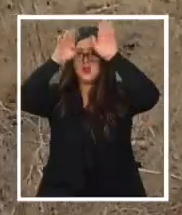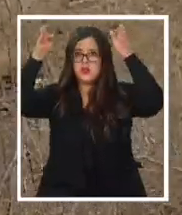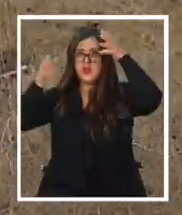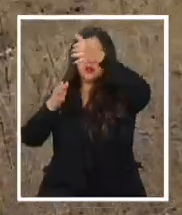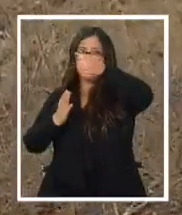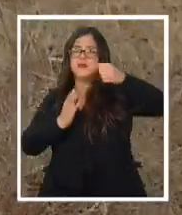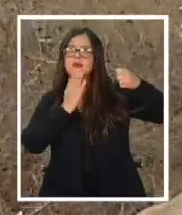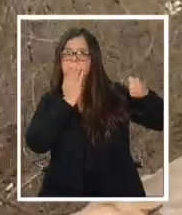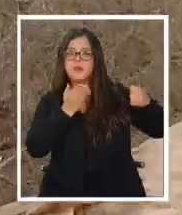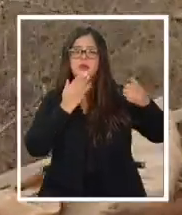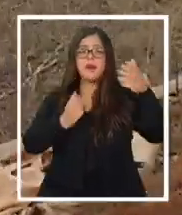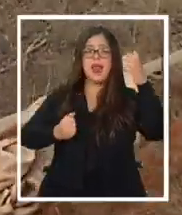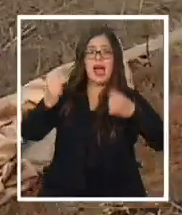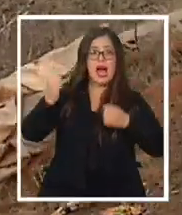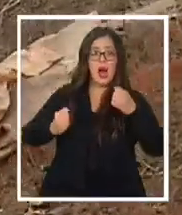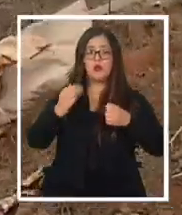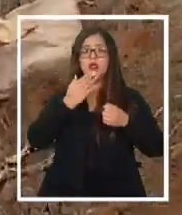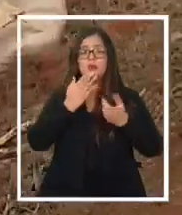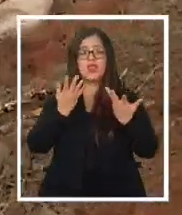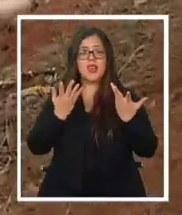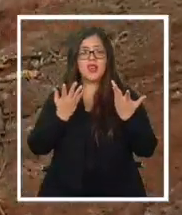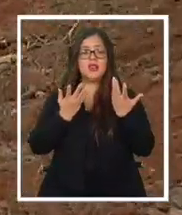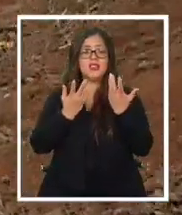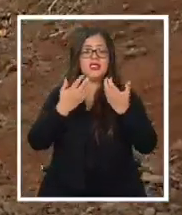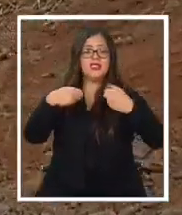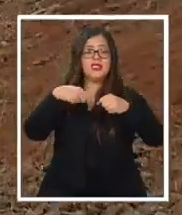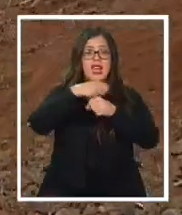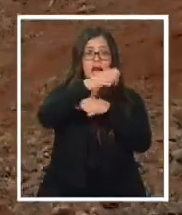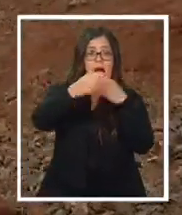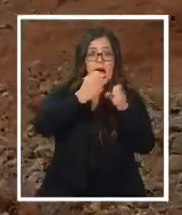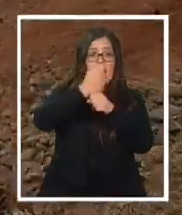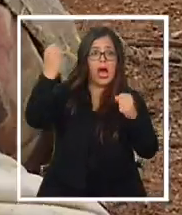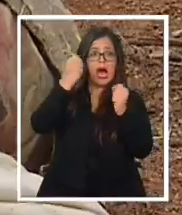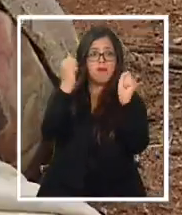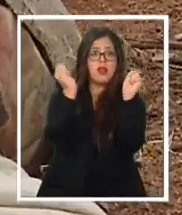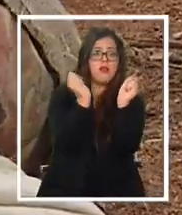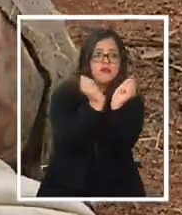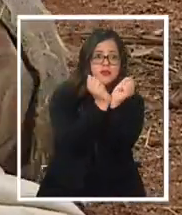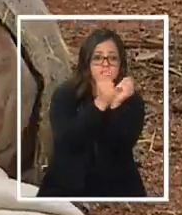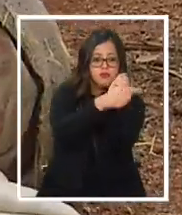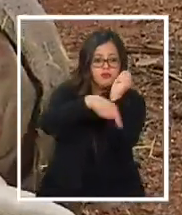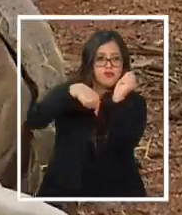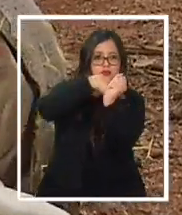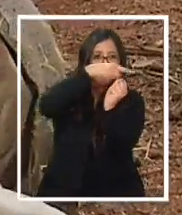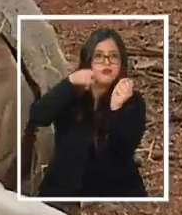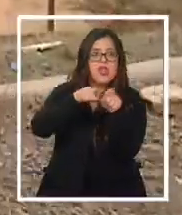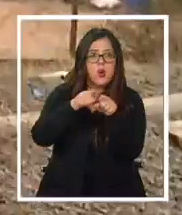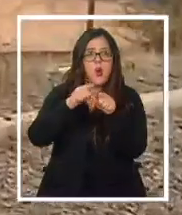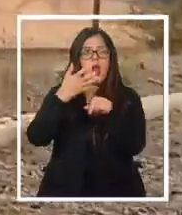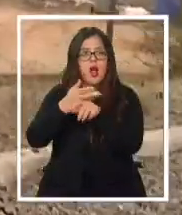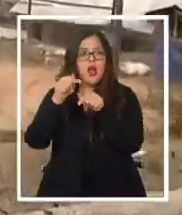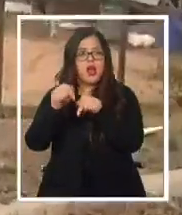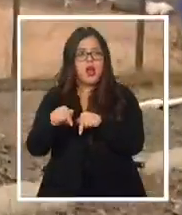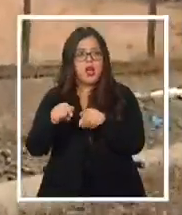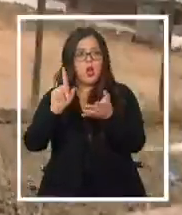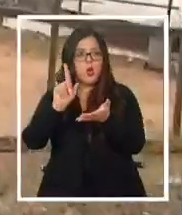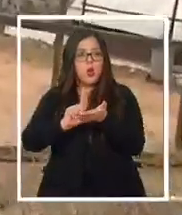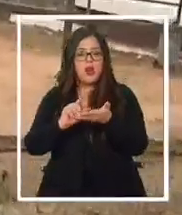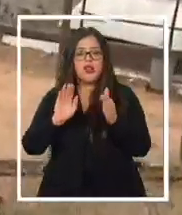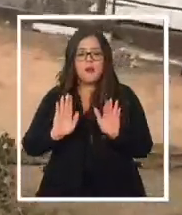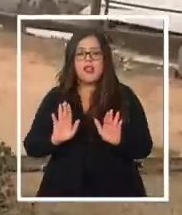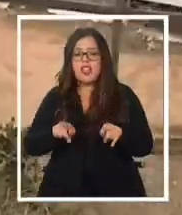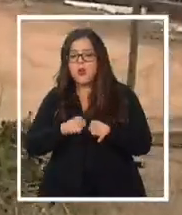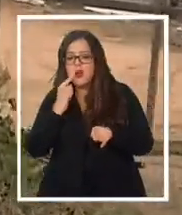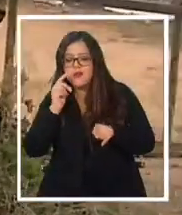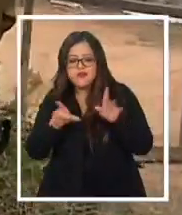la camioneta uso los cables con que presuntamente habrían amarrado al sujeto permanecen aún en la quebrada a la espera de hallar